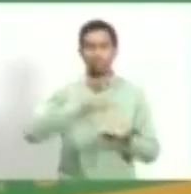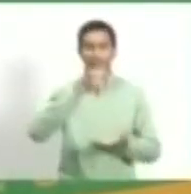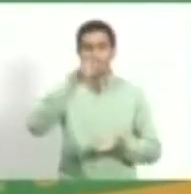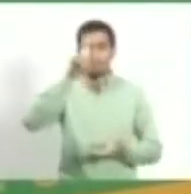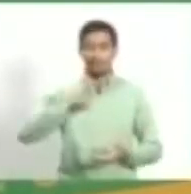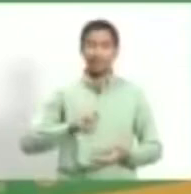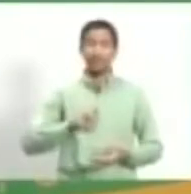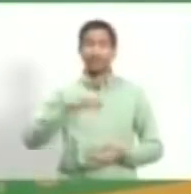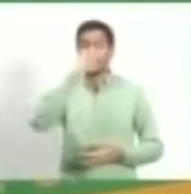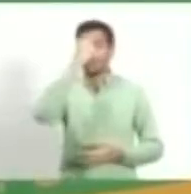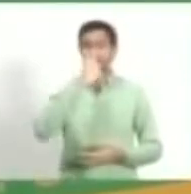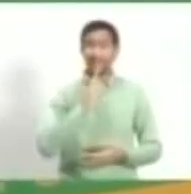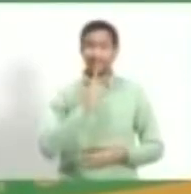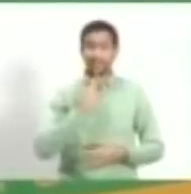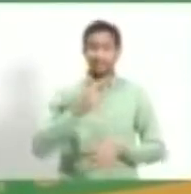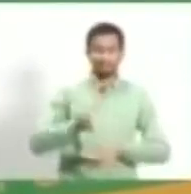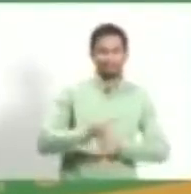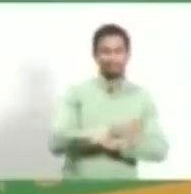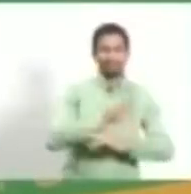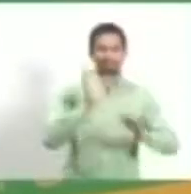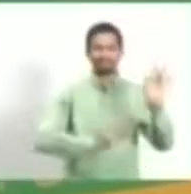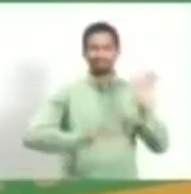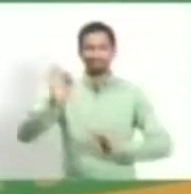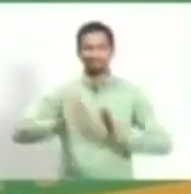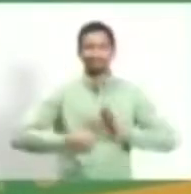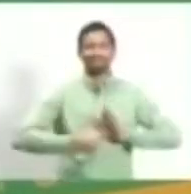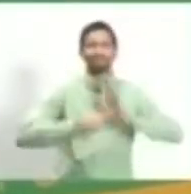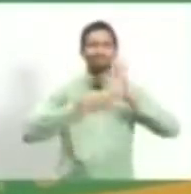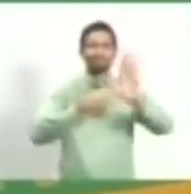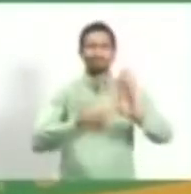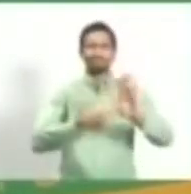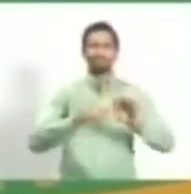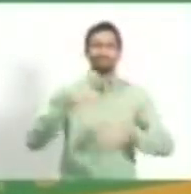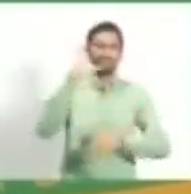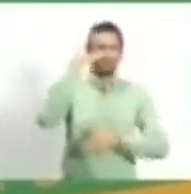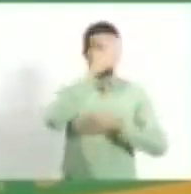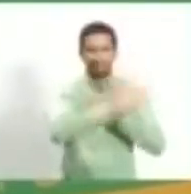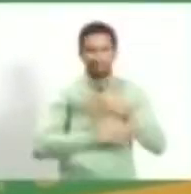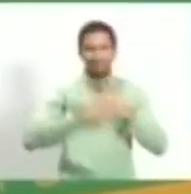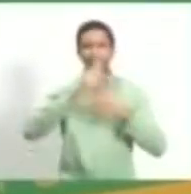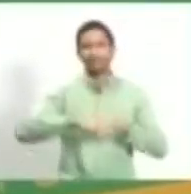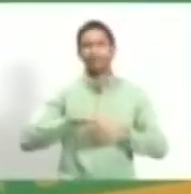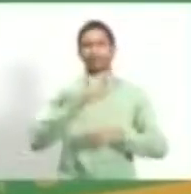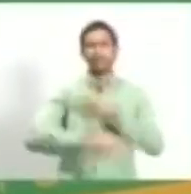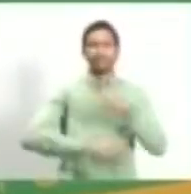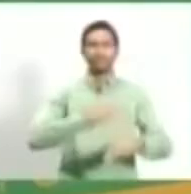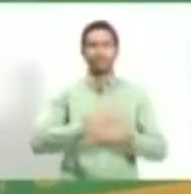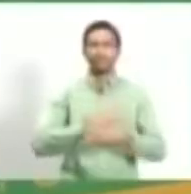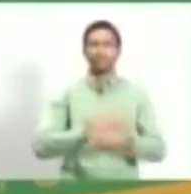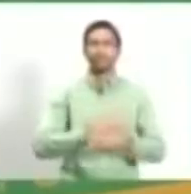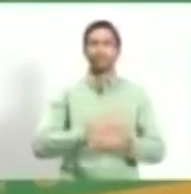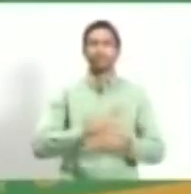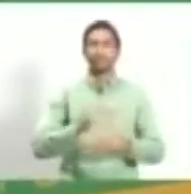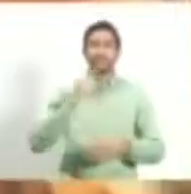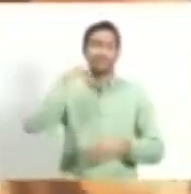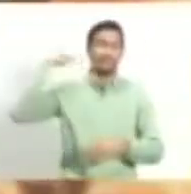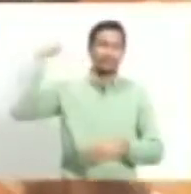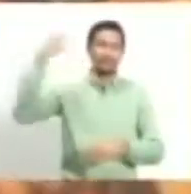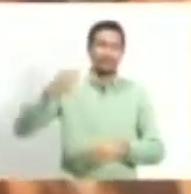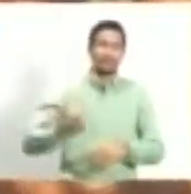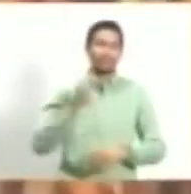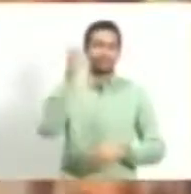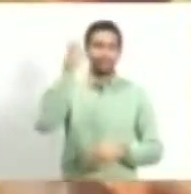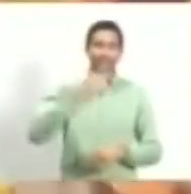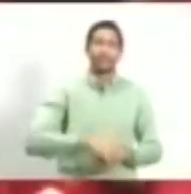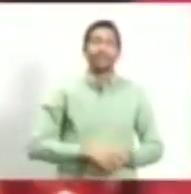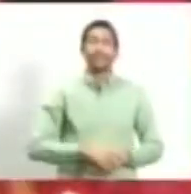a todo ritmo para cumplirle al país y al mundo con la realización de las mejores justas de la historia bolivariana. Santa